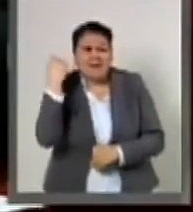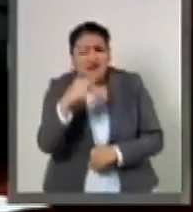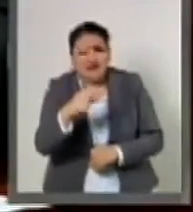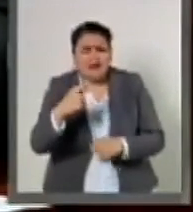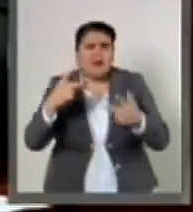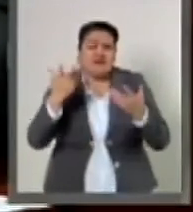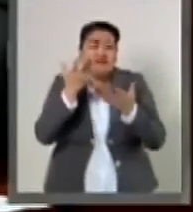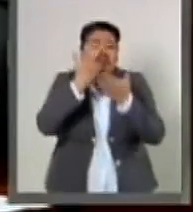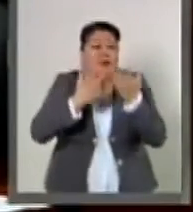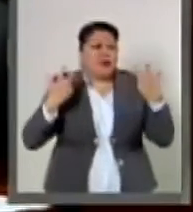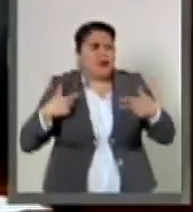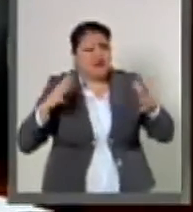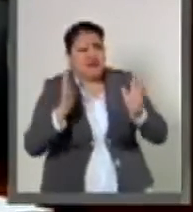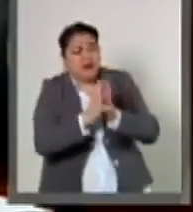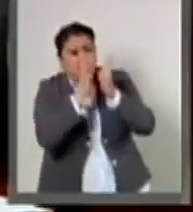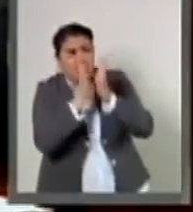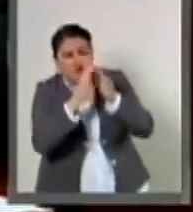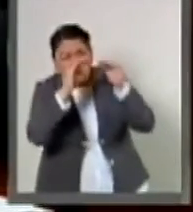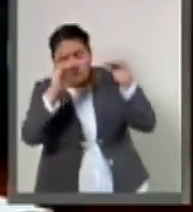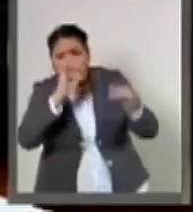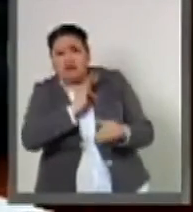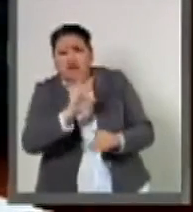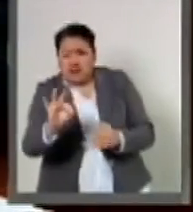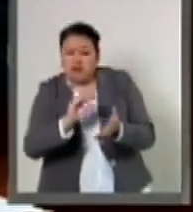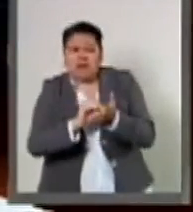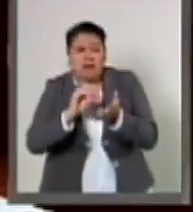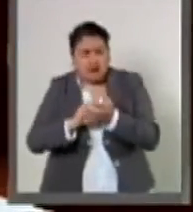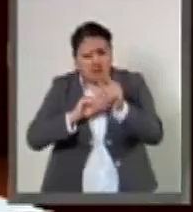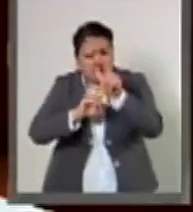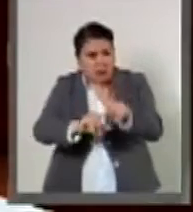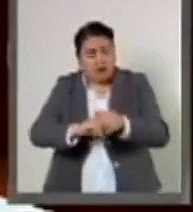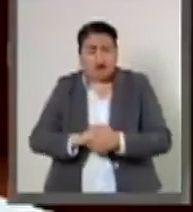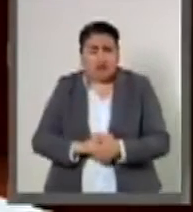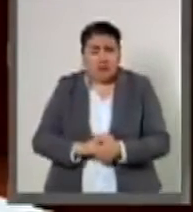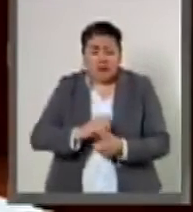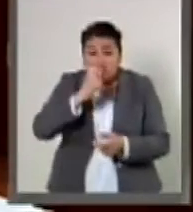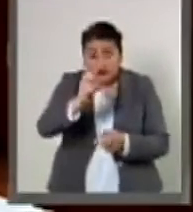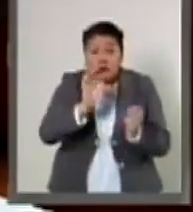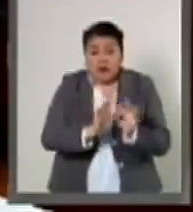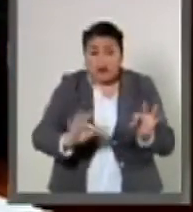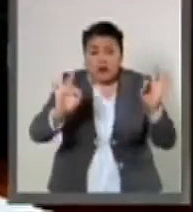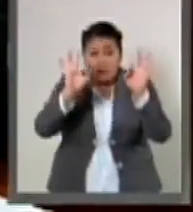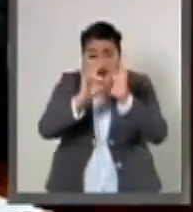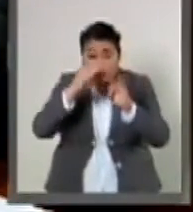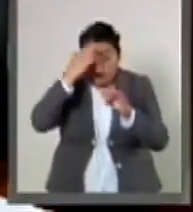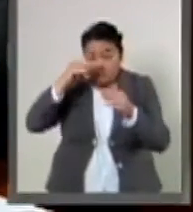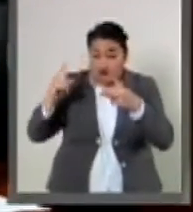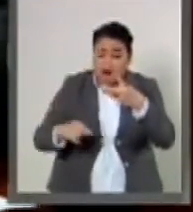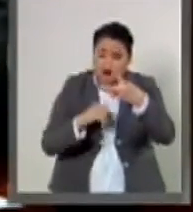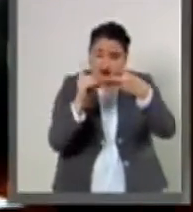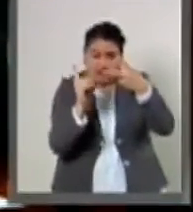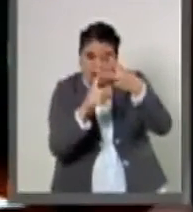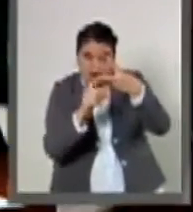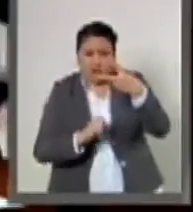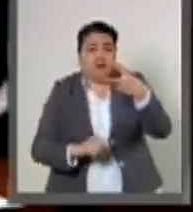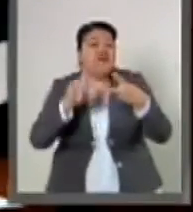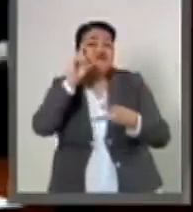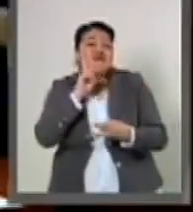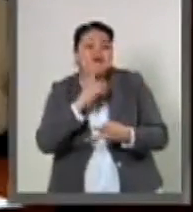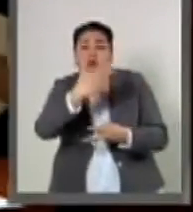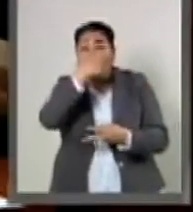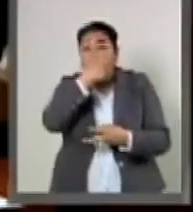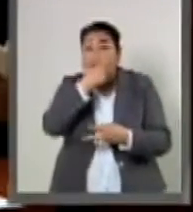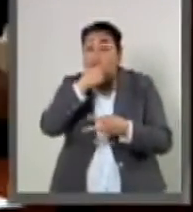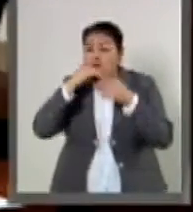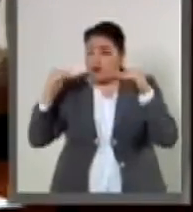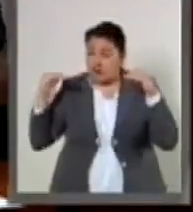del sistema democrático en su conjunto. Con la misma importancia, la igualdad jurídica representa otro